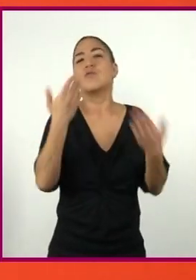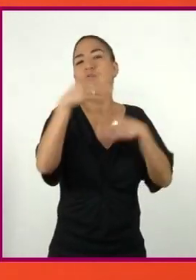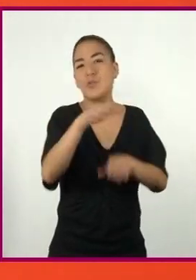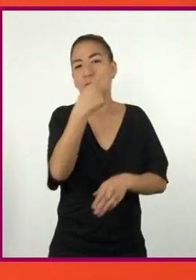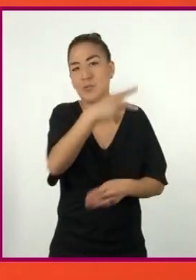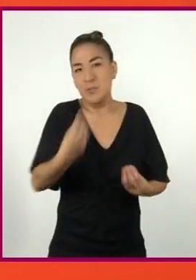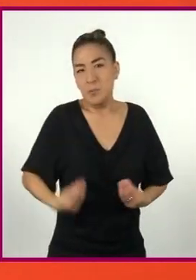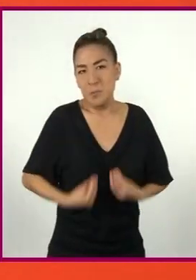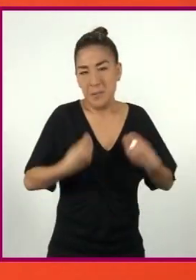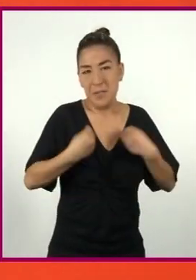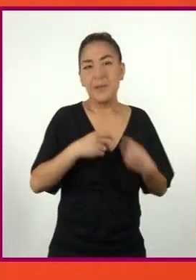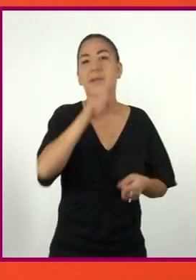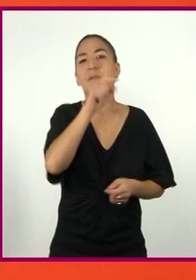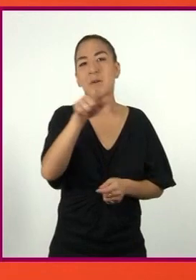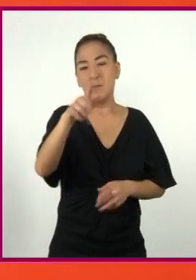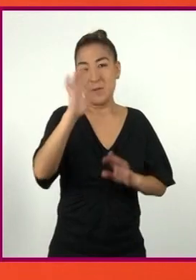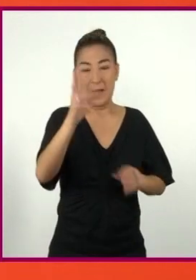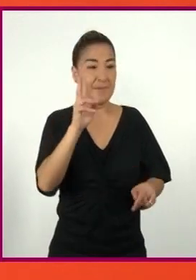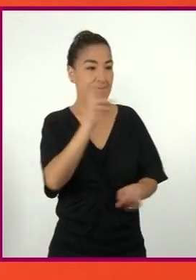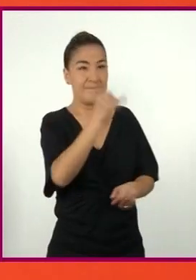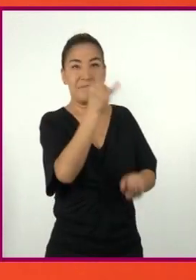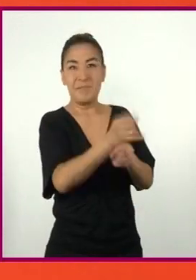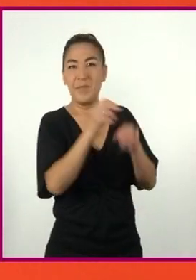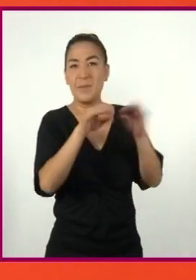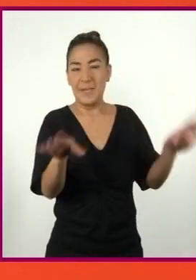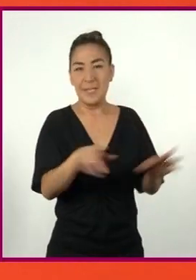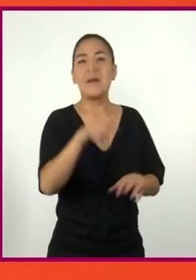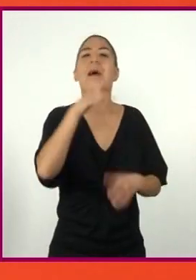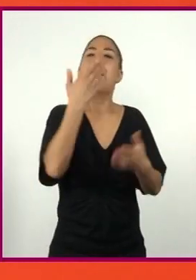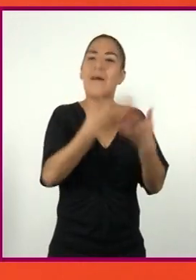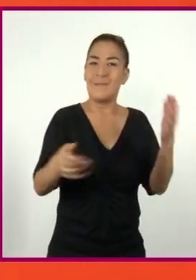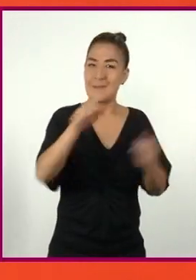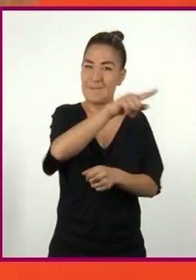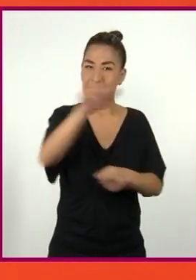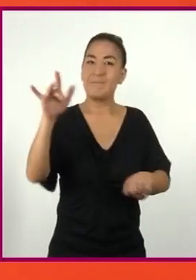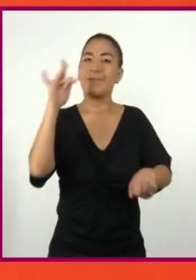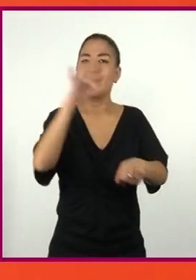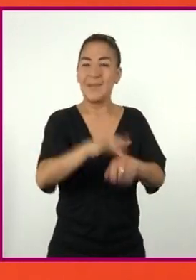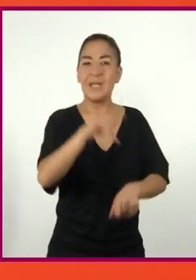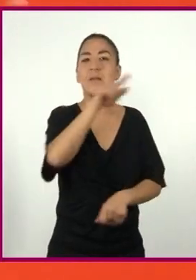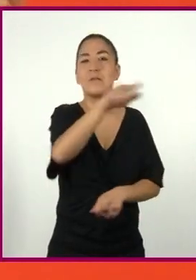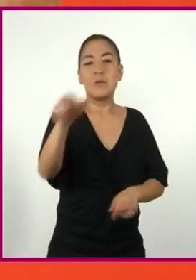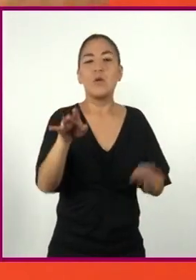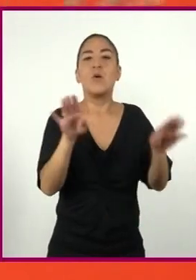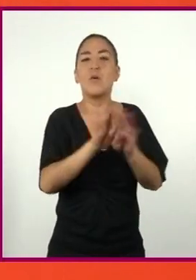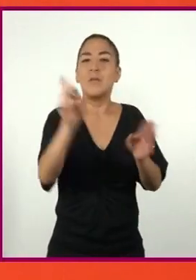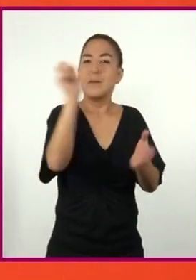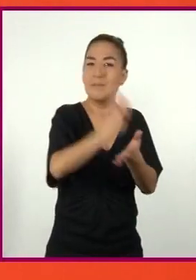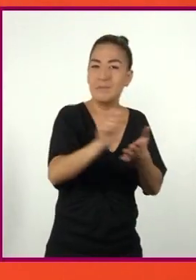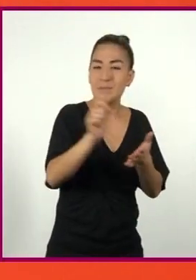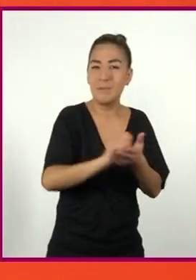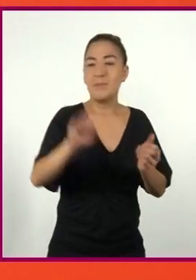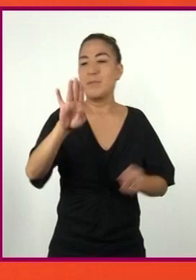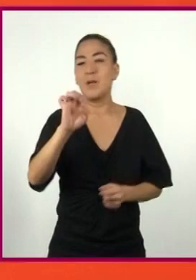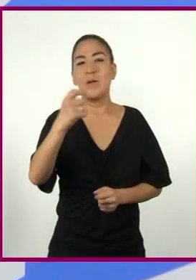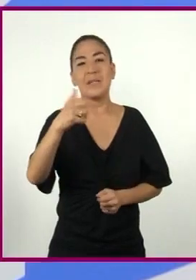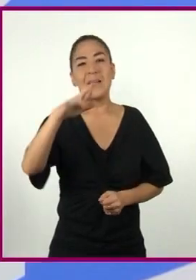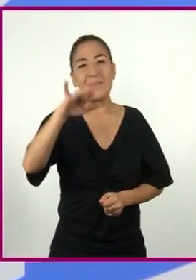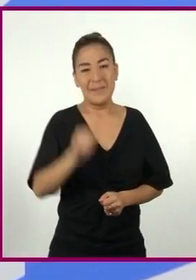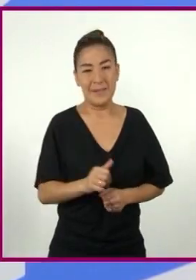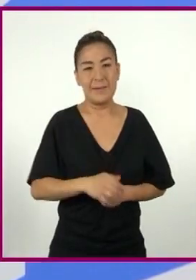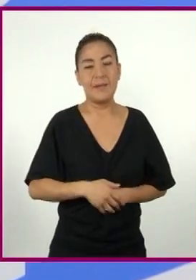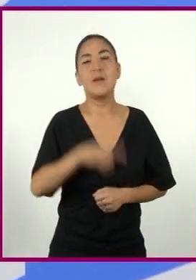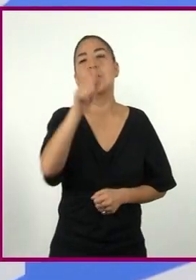vida o que ya tienen sus datos, les toca redactar su propia versión de la biografía,